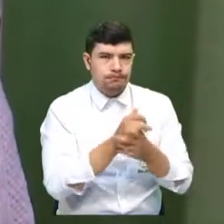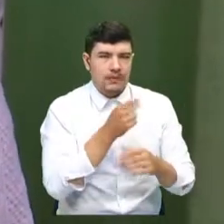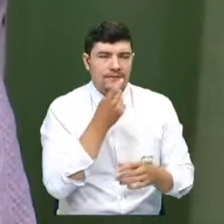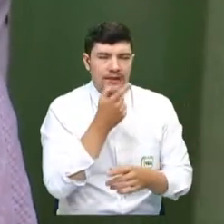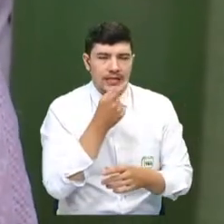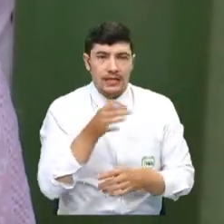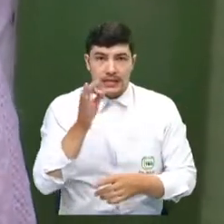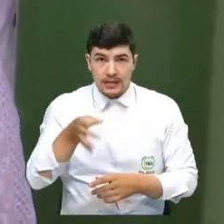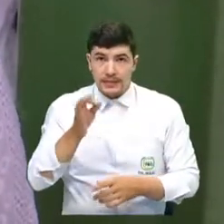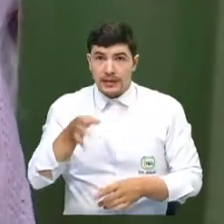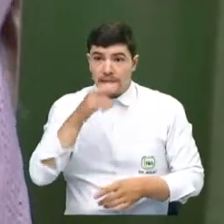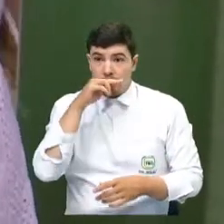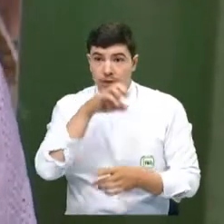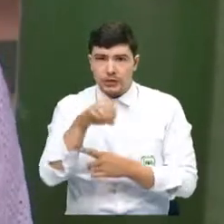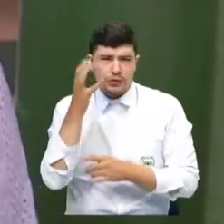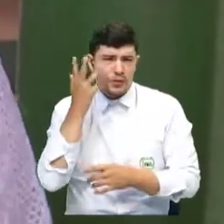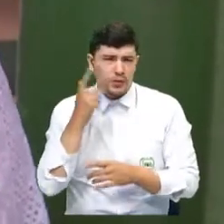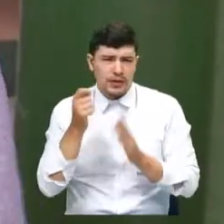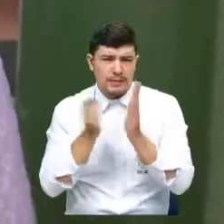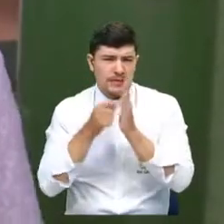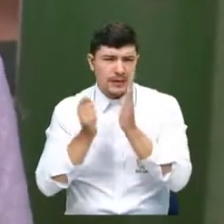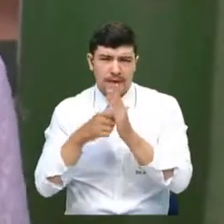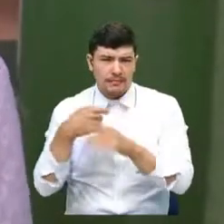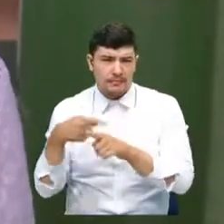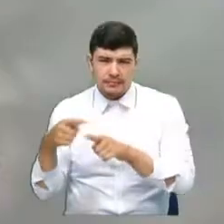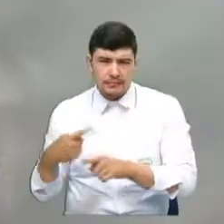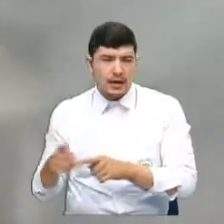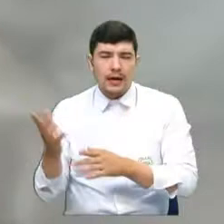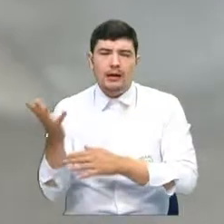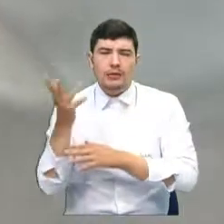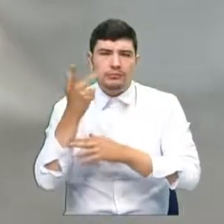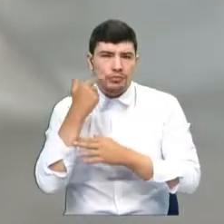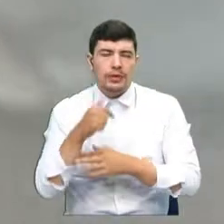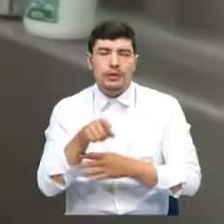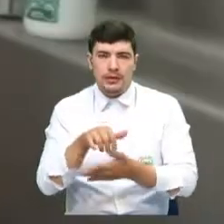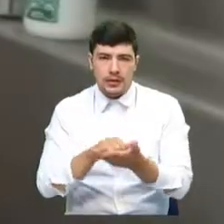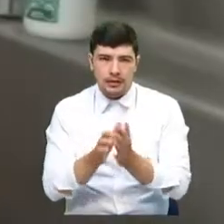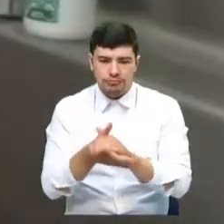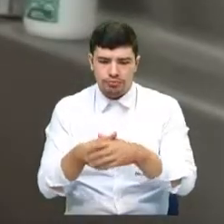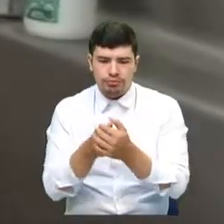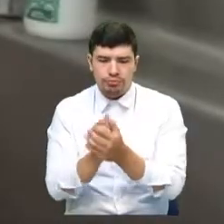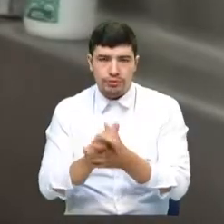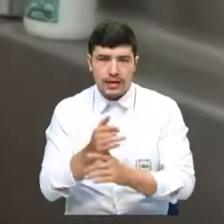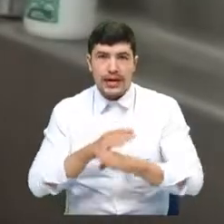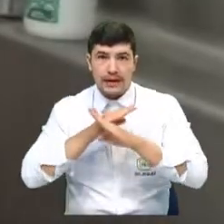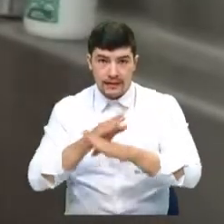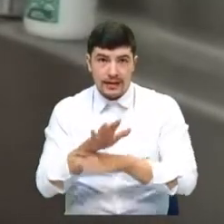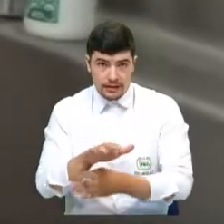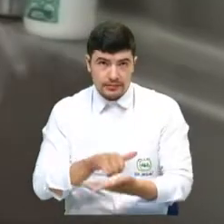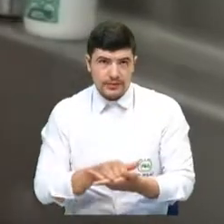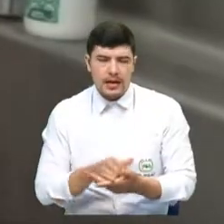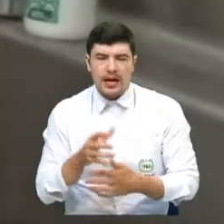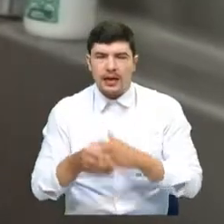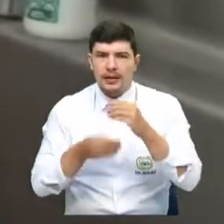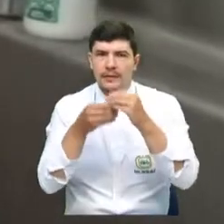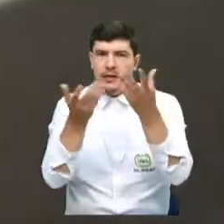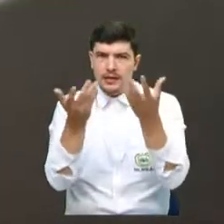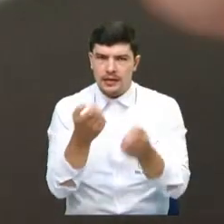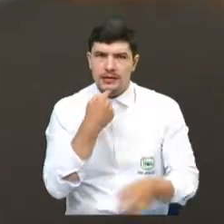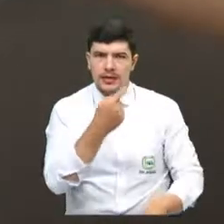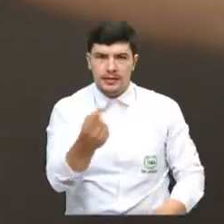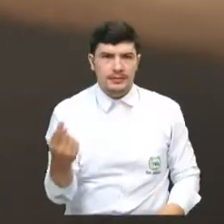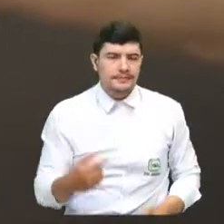los niños están constantemente lavando las manos vamos a evitar mucho de esta propagación igualmente quiero decirles que